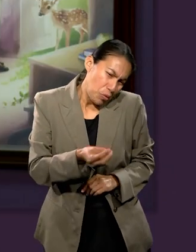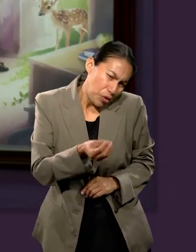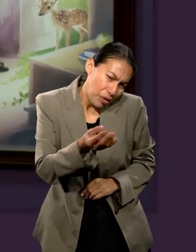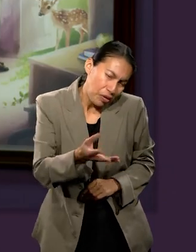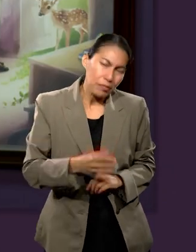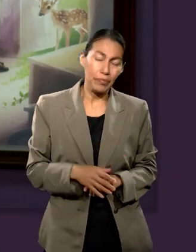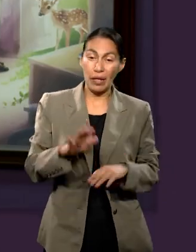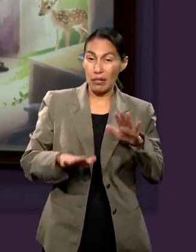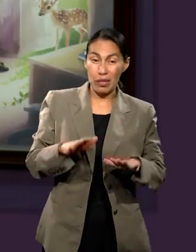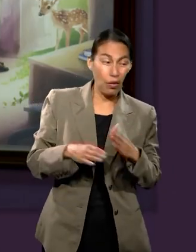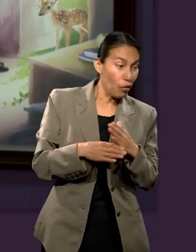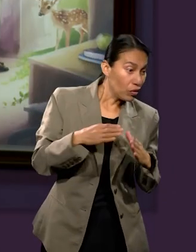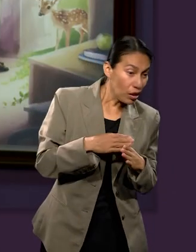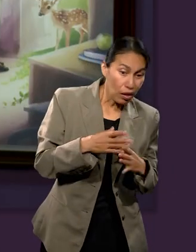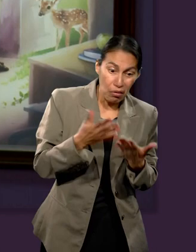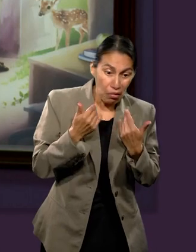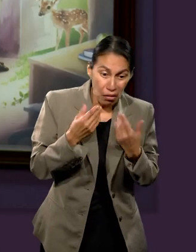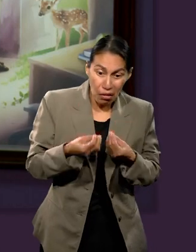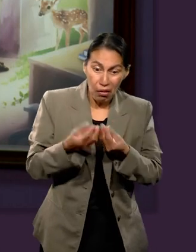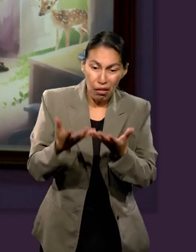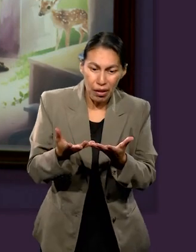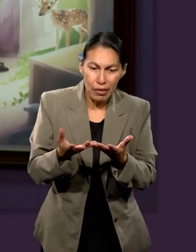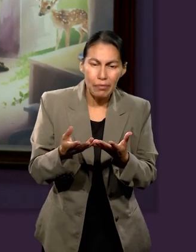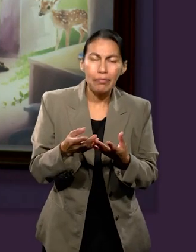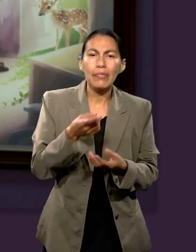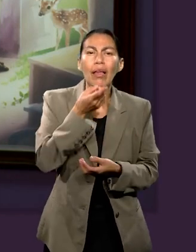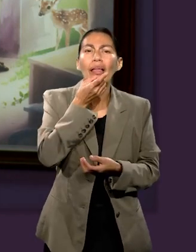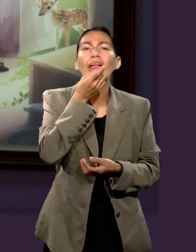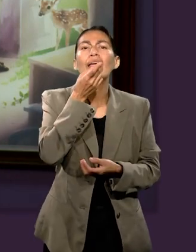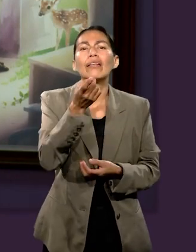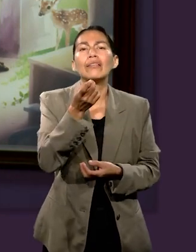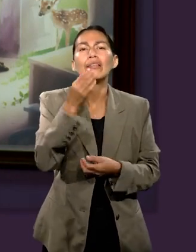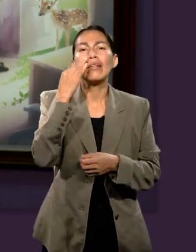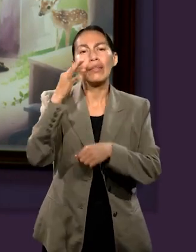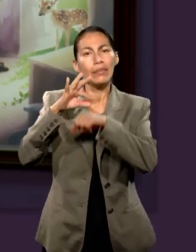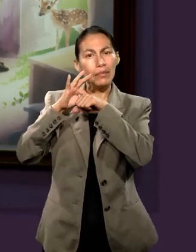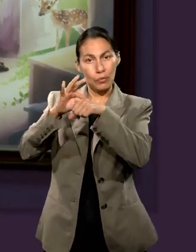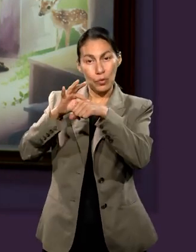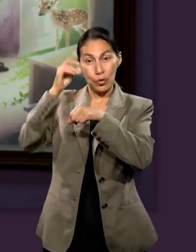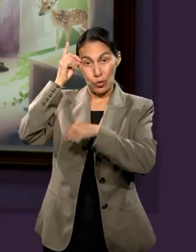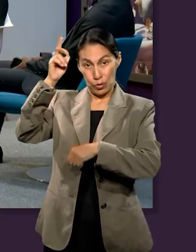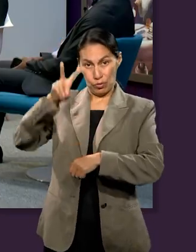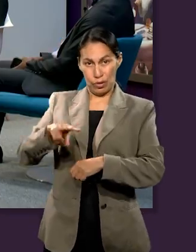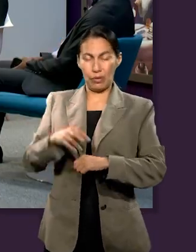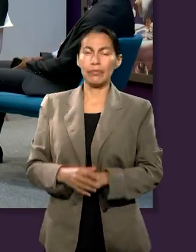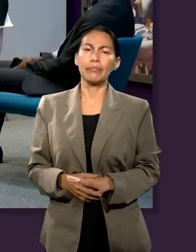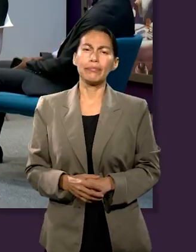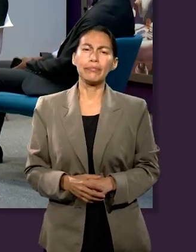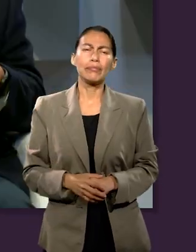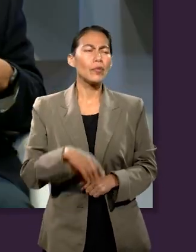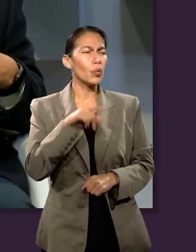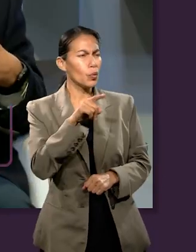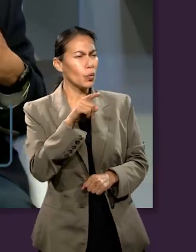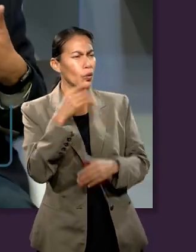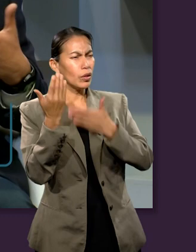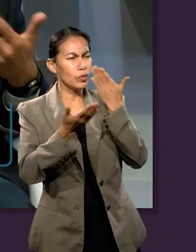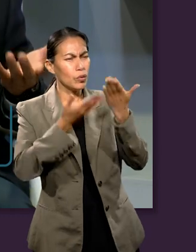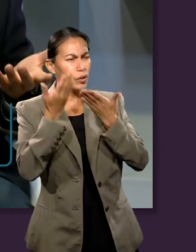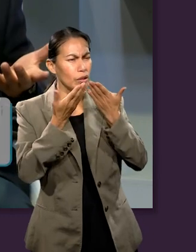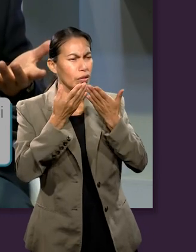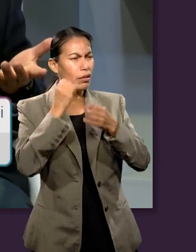pero muchas veces con una simple acción una simple palabra damos testimonio de que dios es real como estudiante internacional